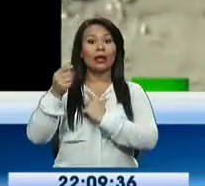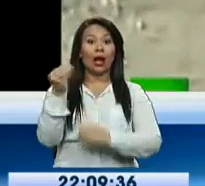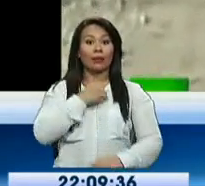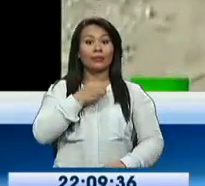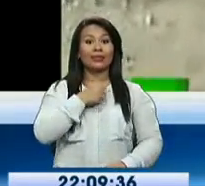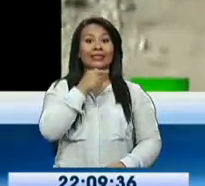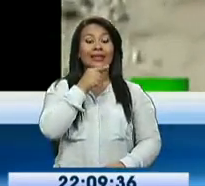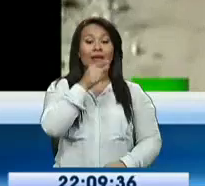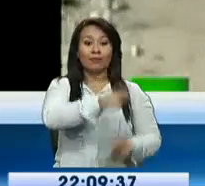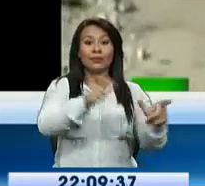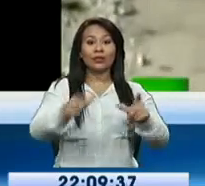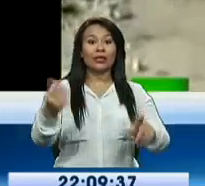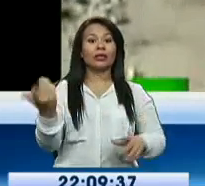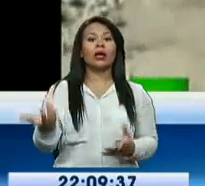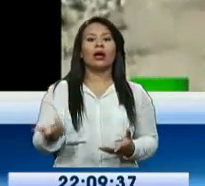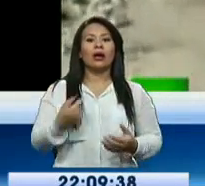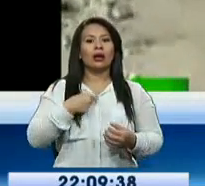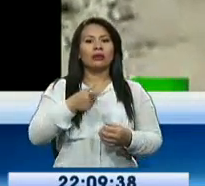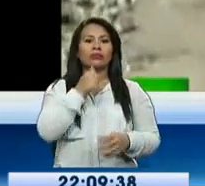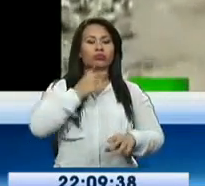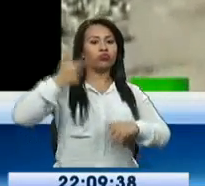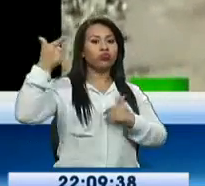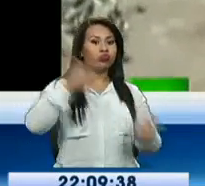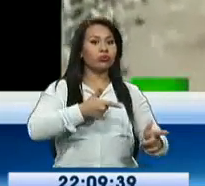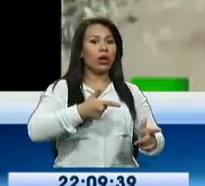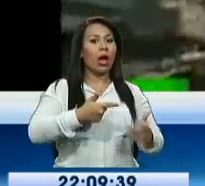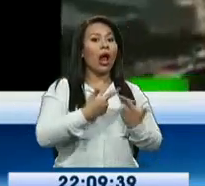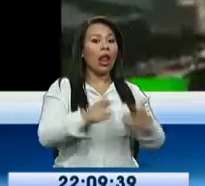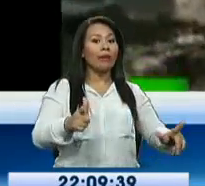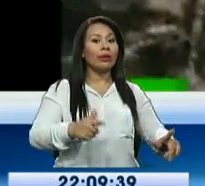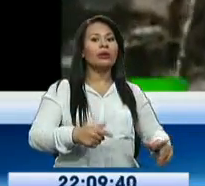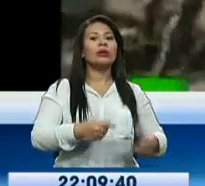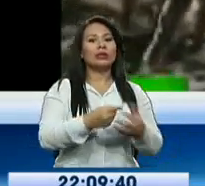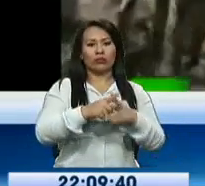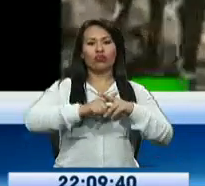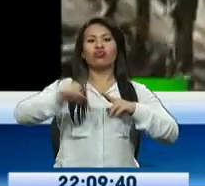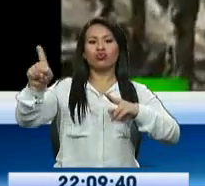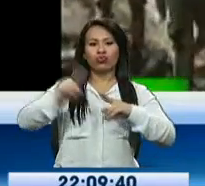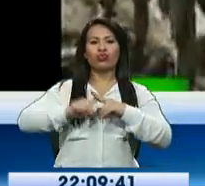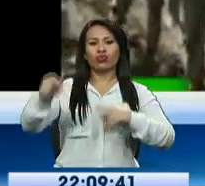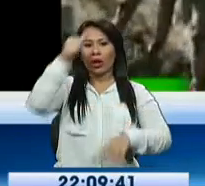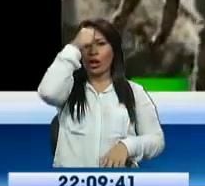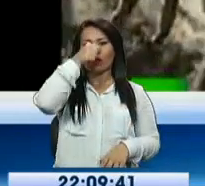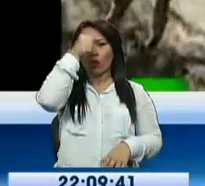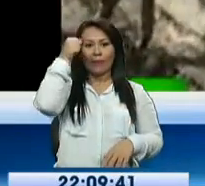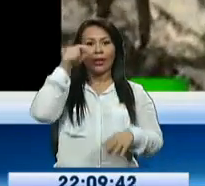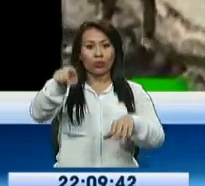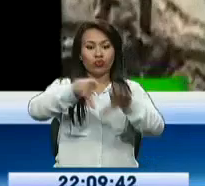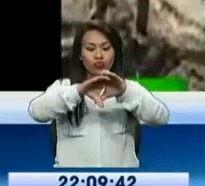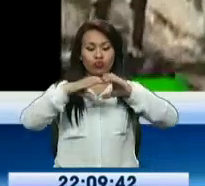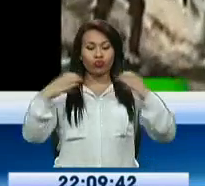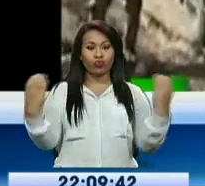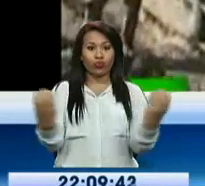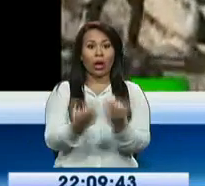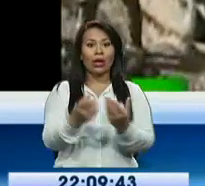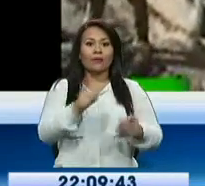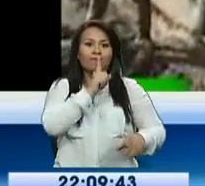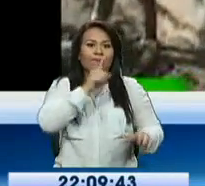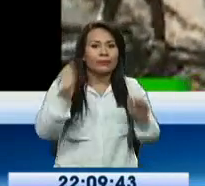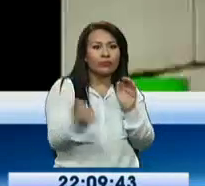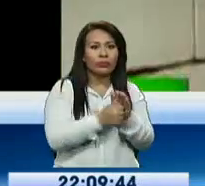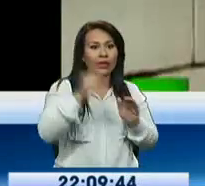Estado Islámico no ofrecieron resistencia desde que abandonaron el domingo un complejo gubernamental estratégico.